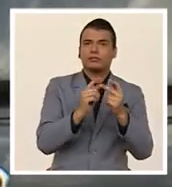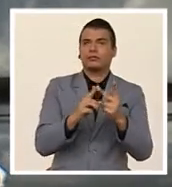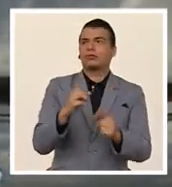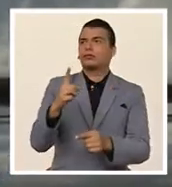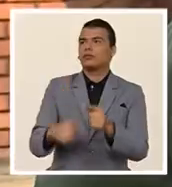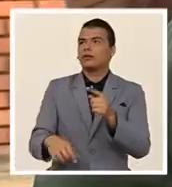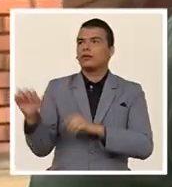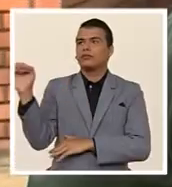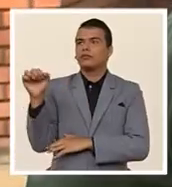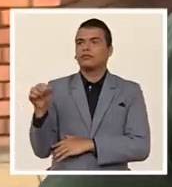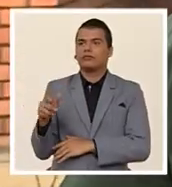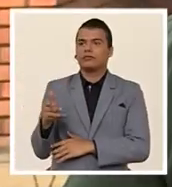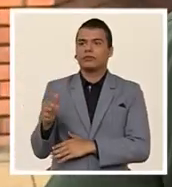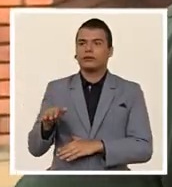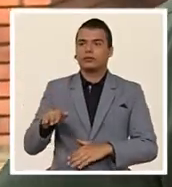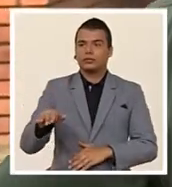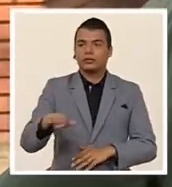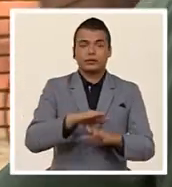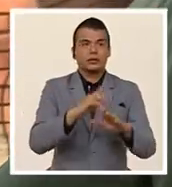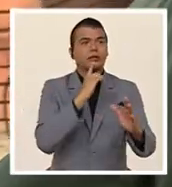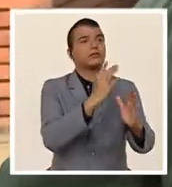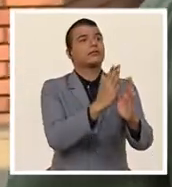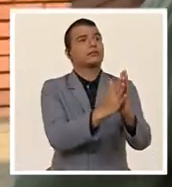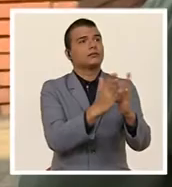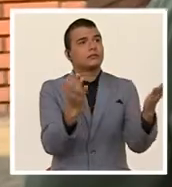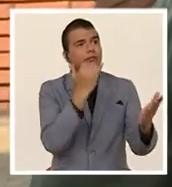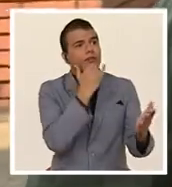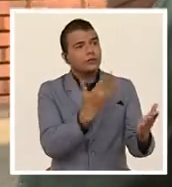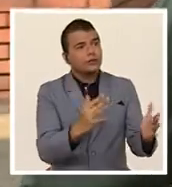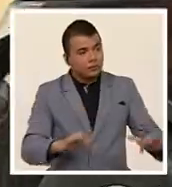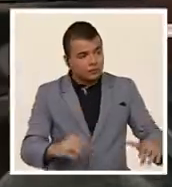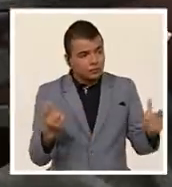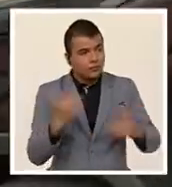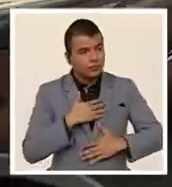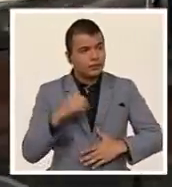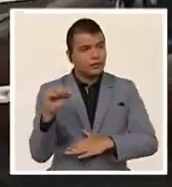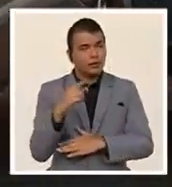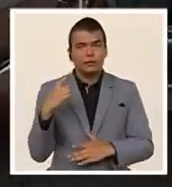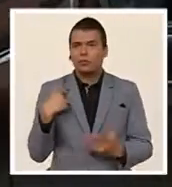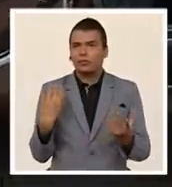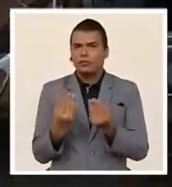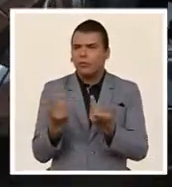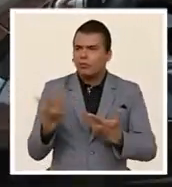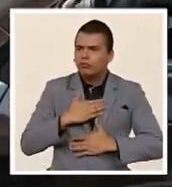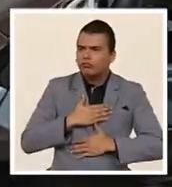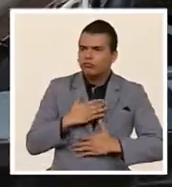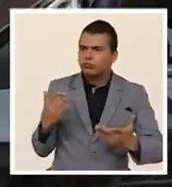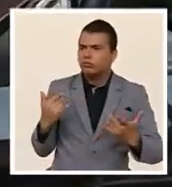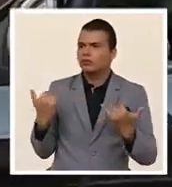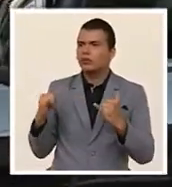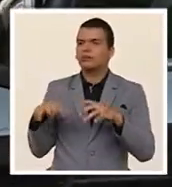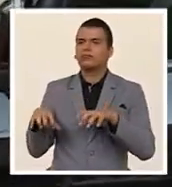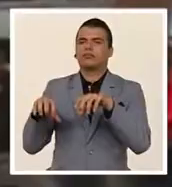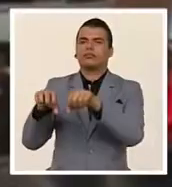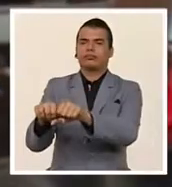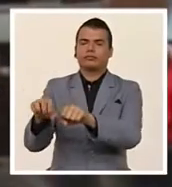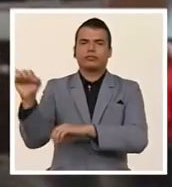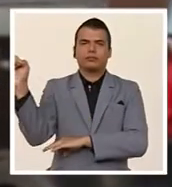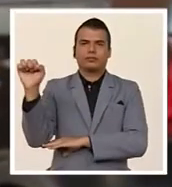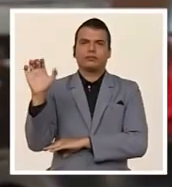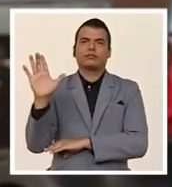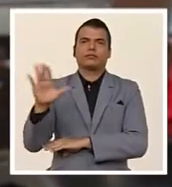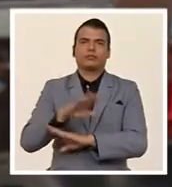para ingresar el carro una vez conocido el hecho las autoridades desplegaron un dispositivo de seguridad que permitió la recuperación del carro